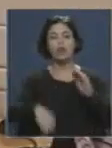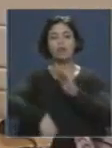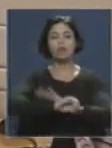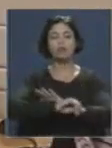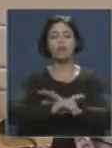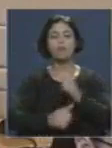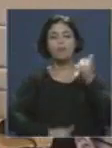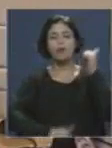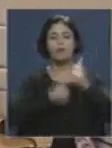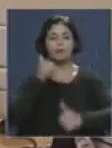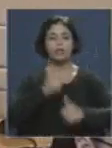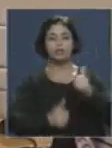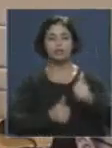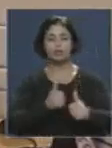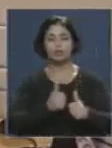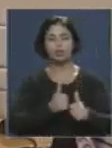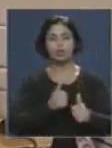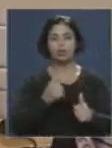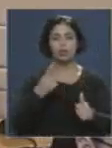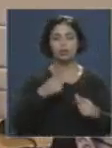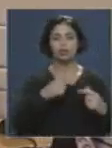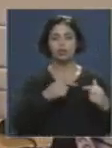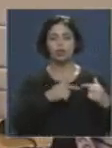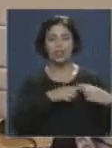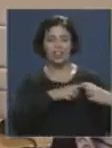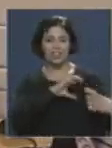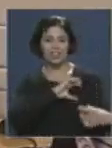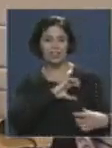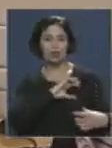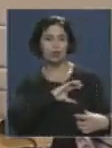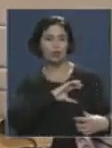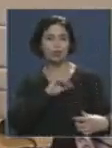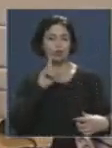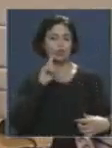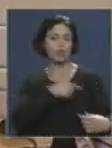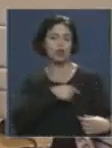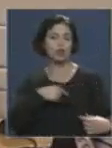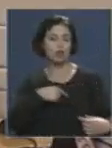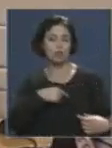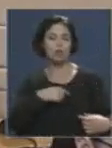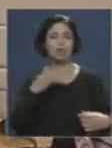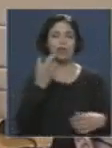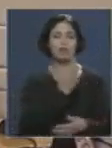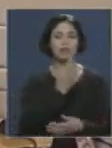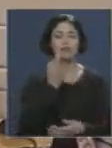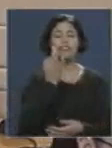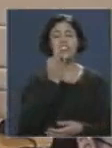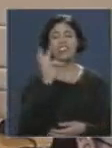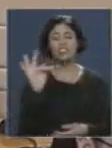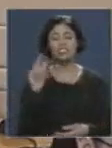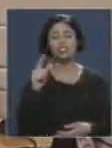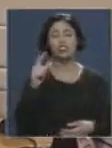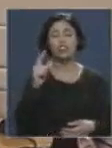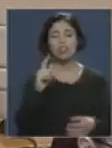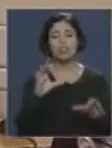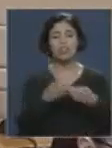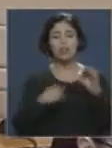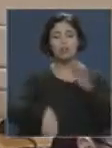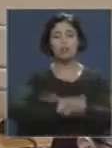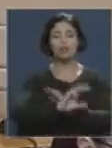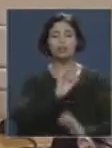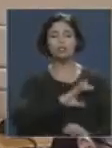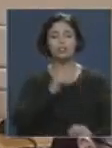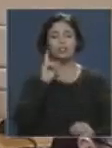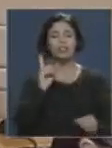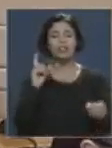Profesional, que en su escudo tiene el nombre de la Federación de Fútbol de Chile, de la que forma parte